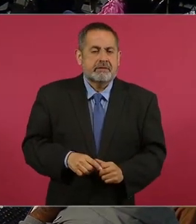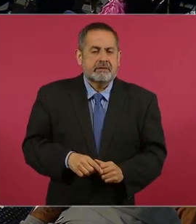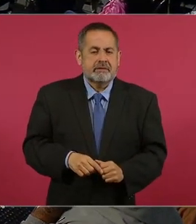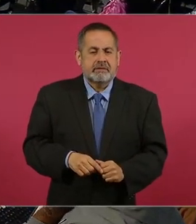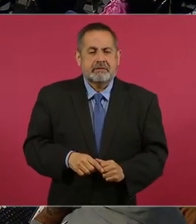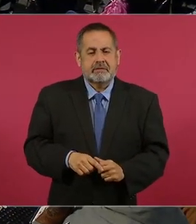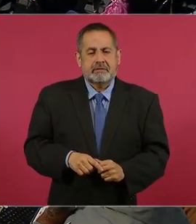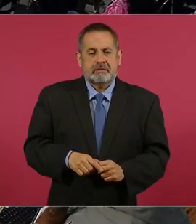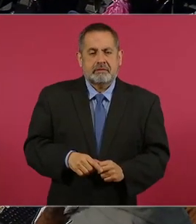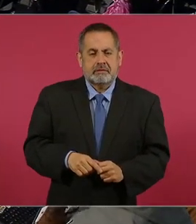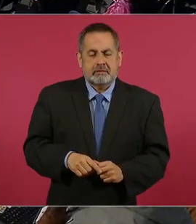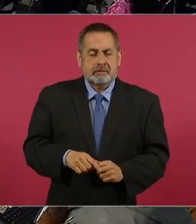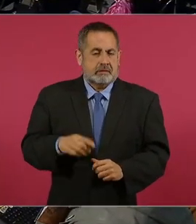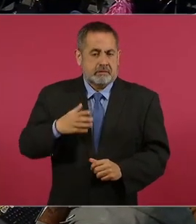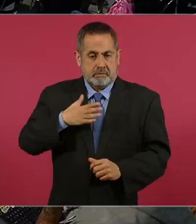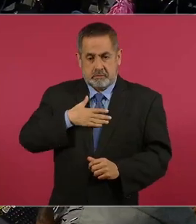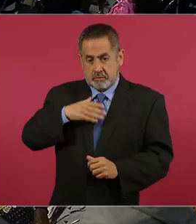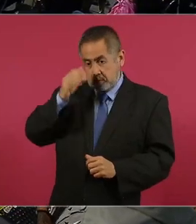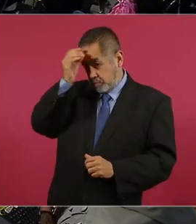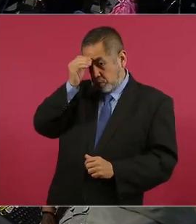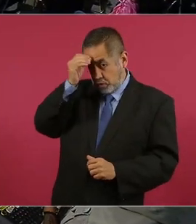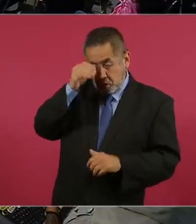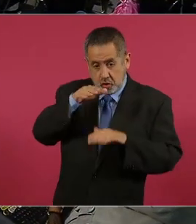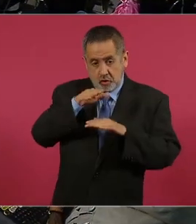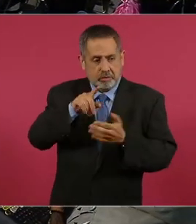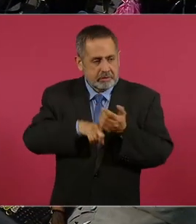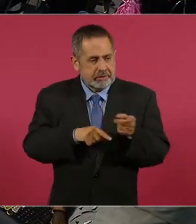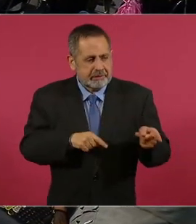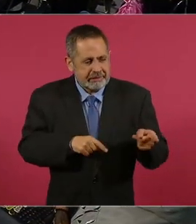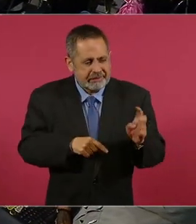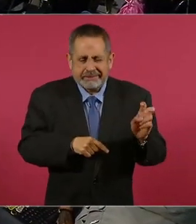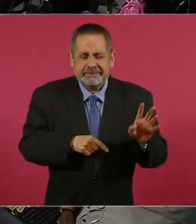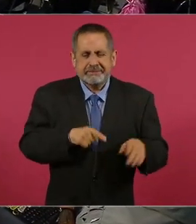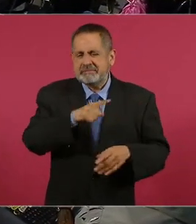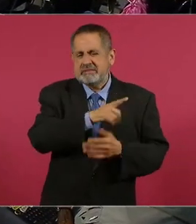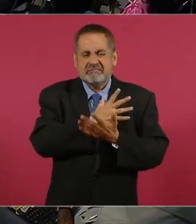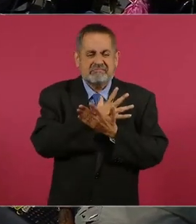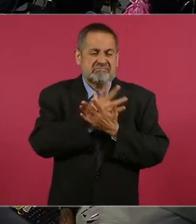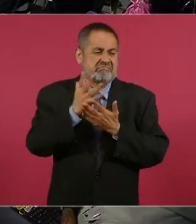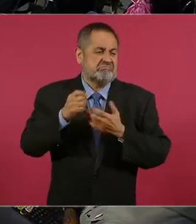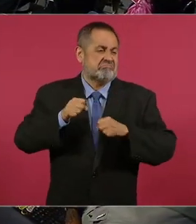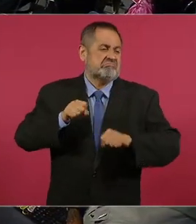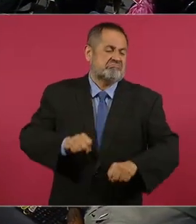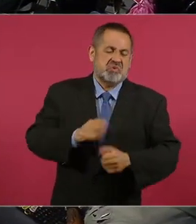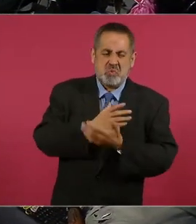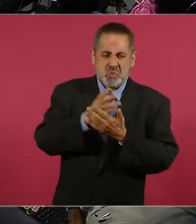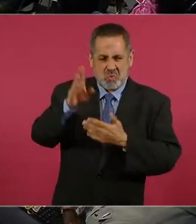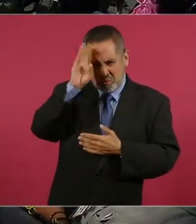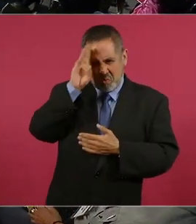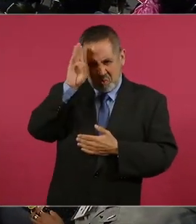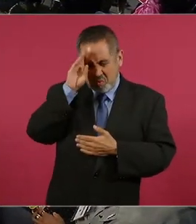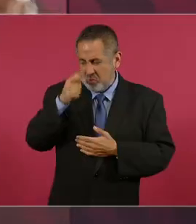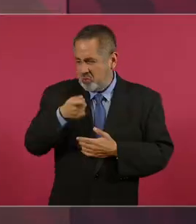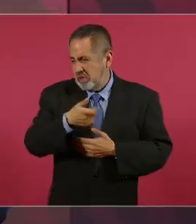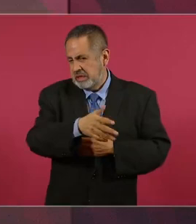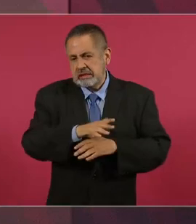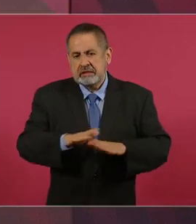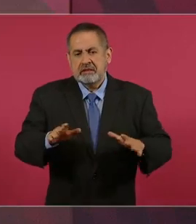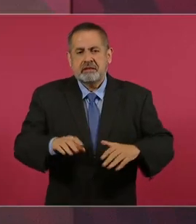y mi opinión acerca de él pues es esa, ¿no? Que es un autoritario en extremo, ya no voy a decir lo